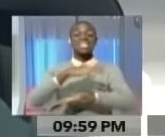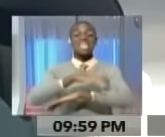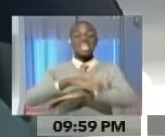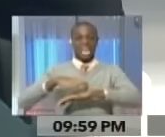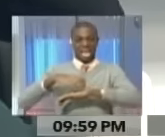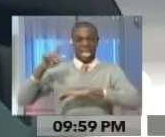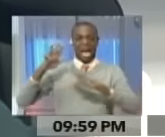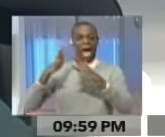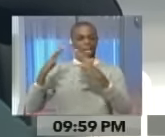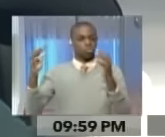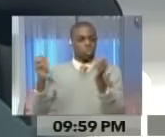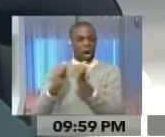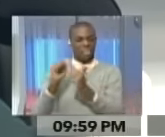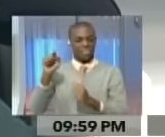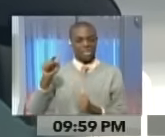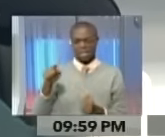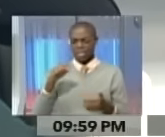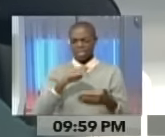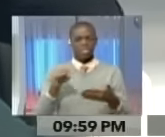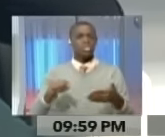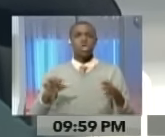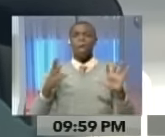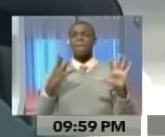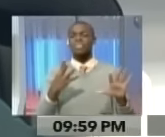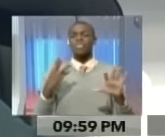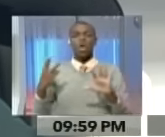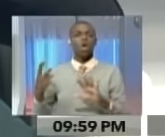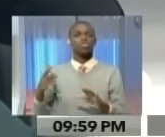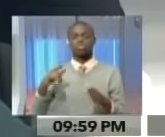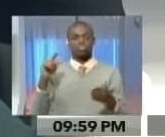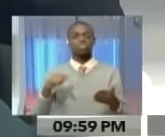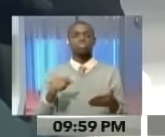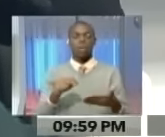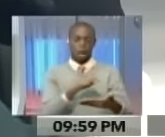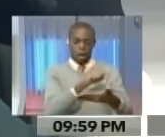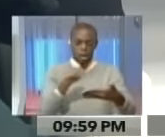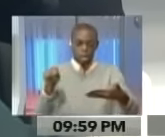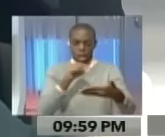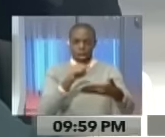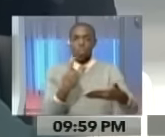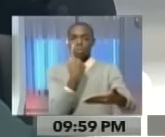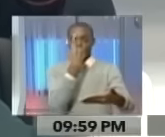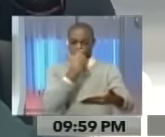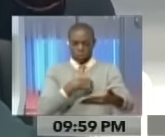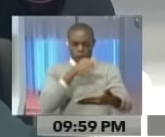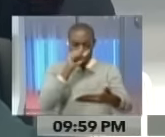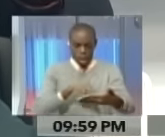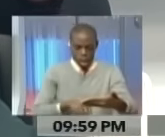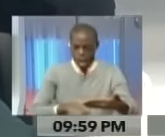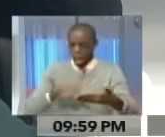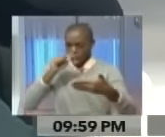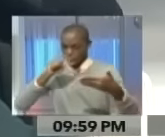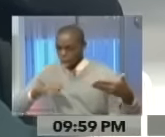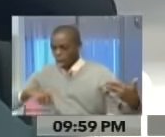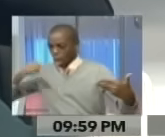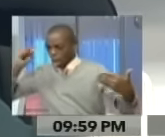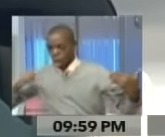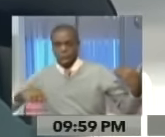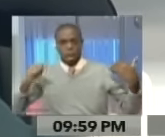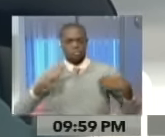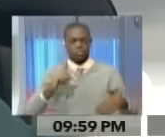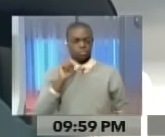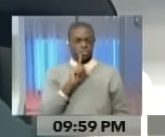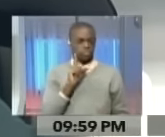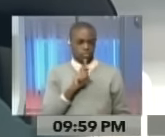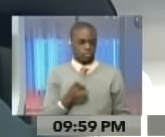casi que el 98 por de las firmas eran falsas eran eran planas pues Y aún así Chávez dijo bueno para que la derecha retome el